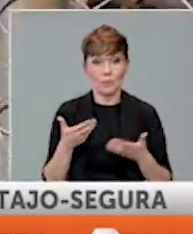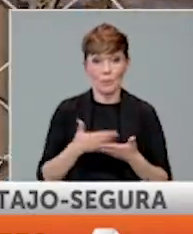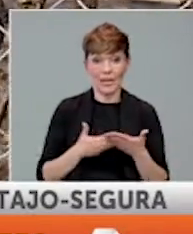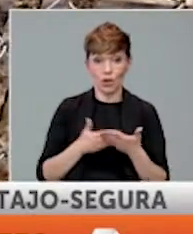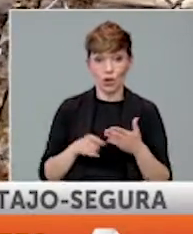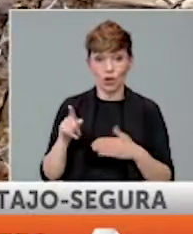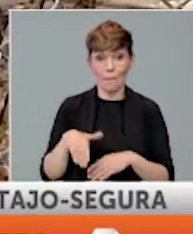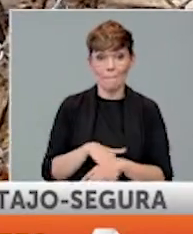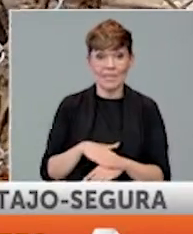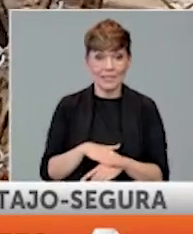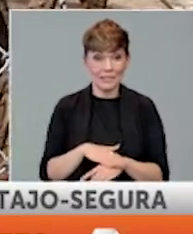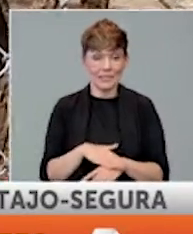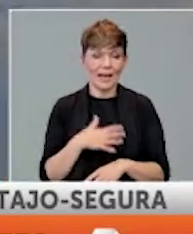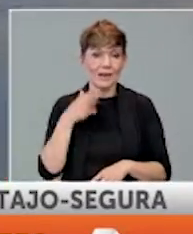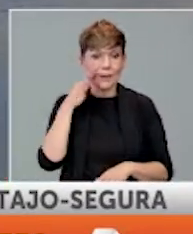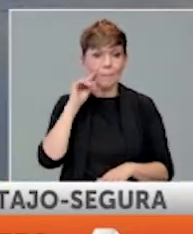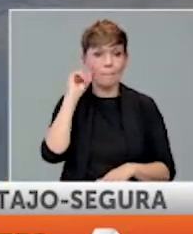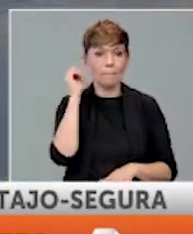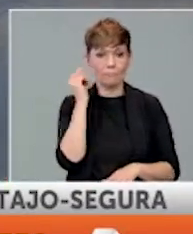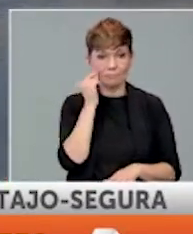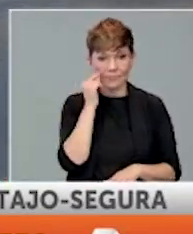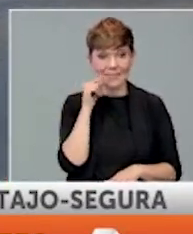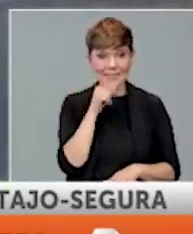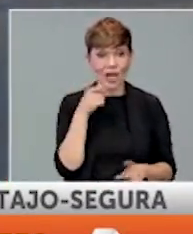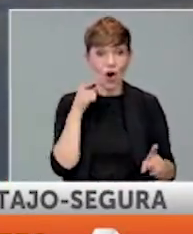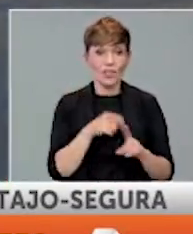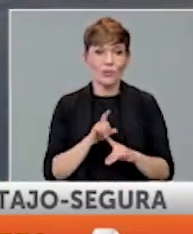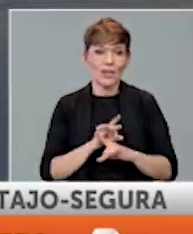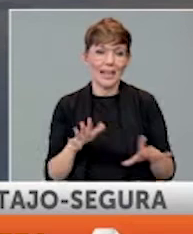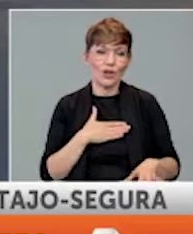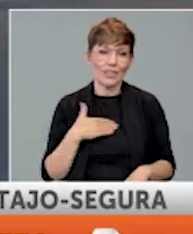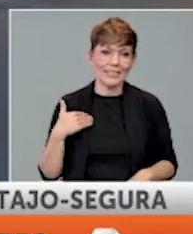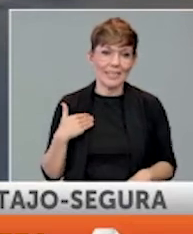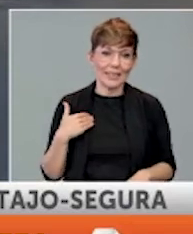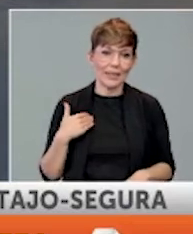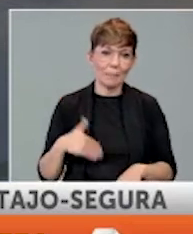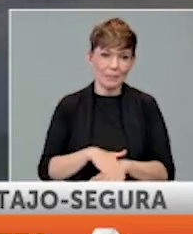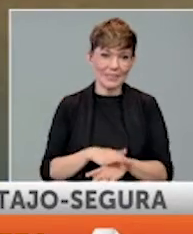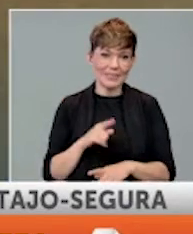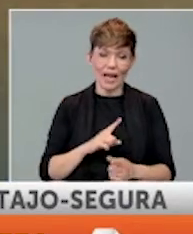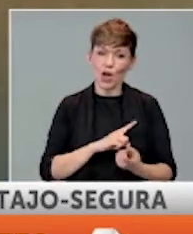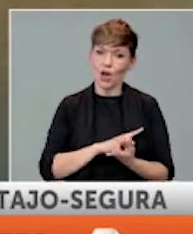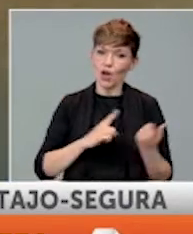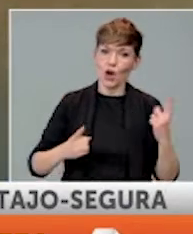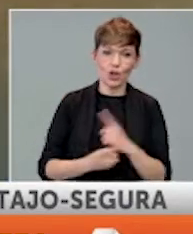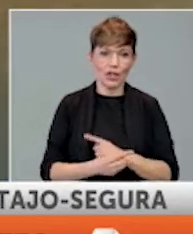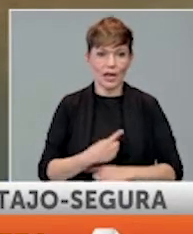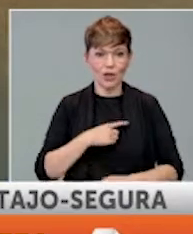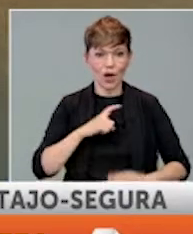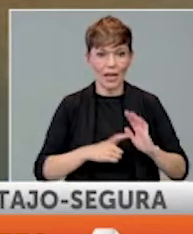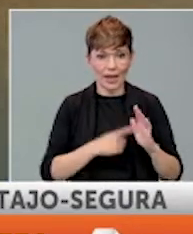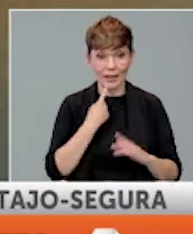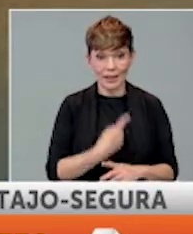es el auténtico objetivo que persigue la ministra, que es que se sitúa justo en contra de lo que dice la ley, quizá por aquello de contentar a